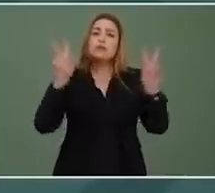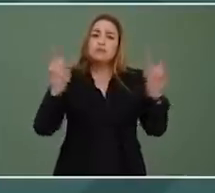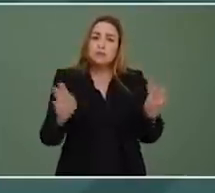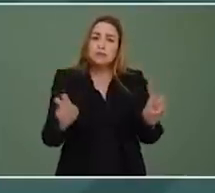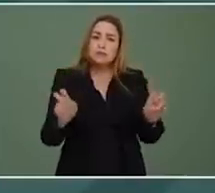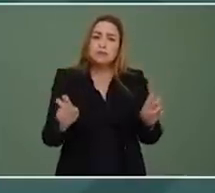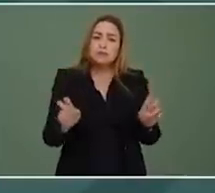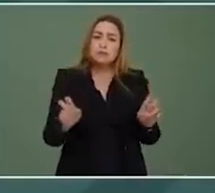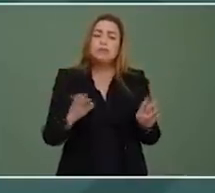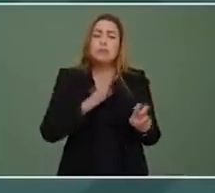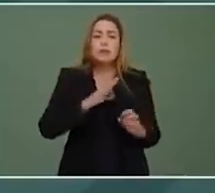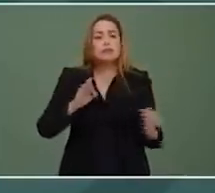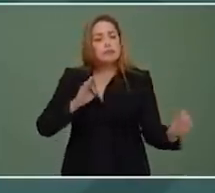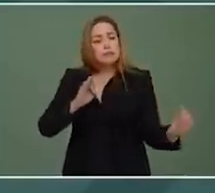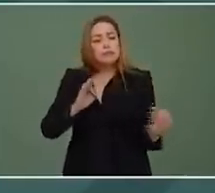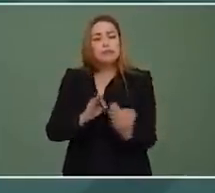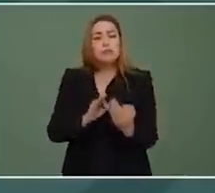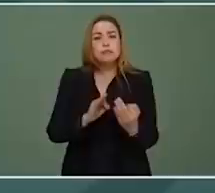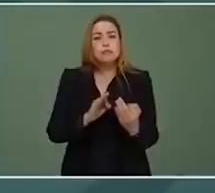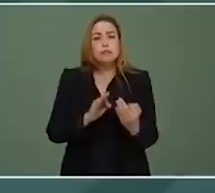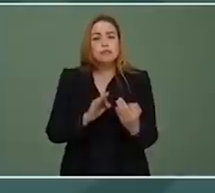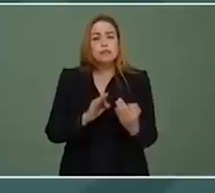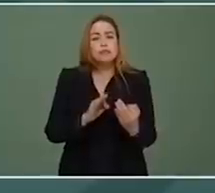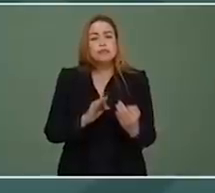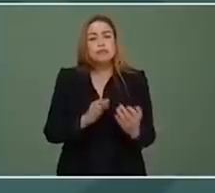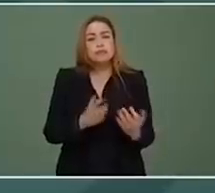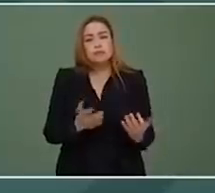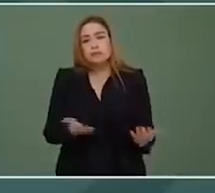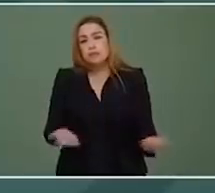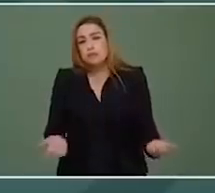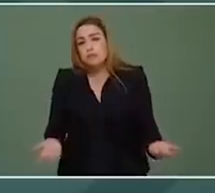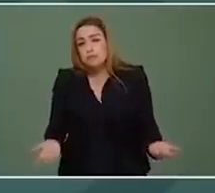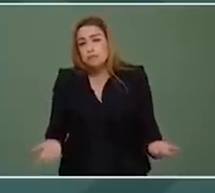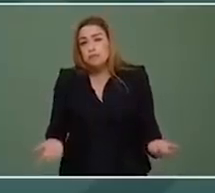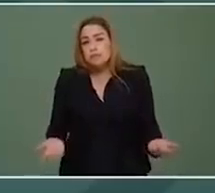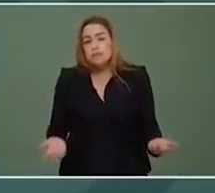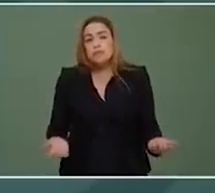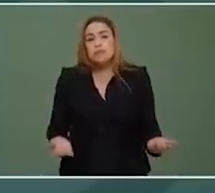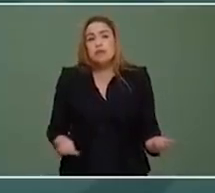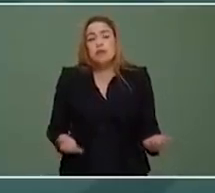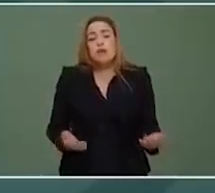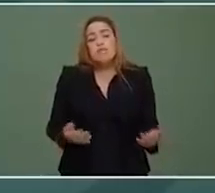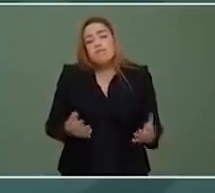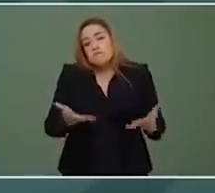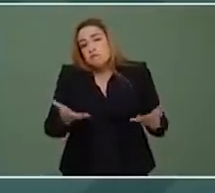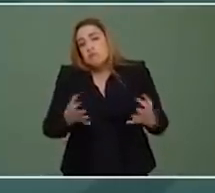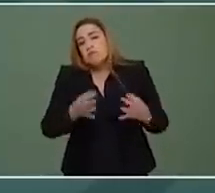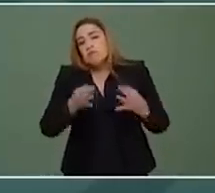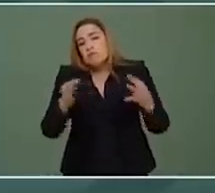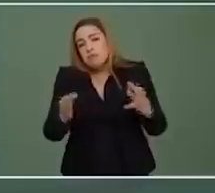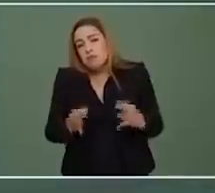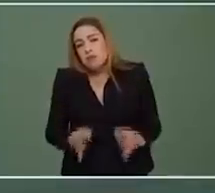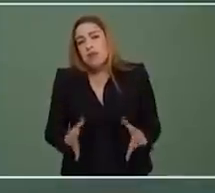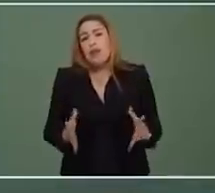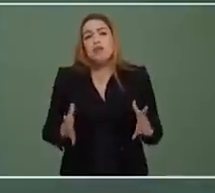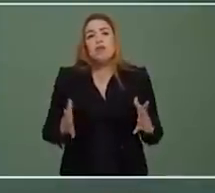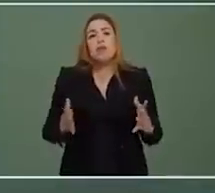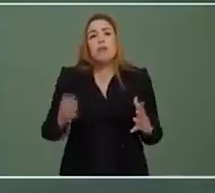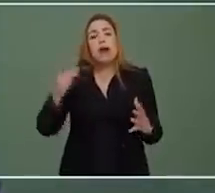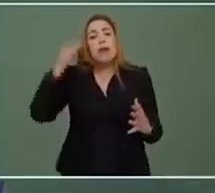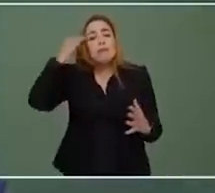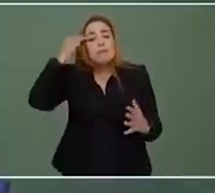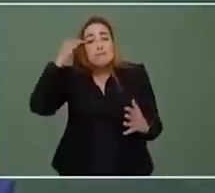y confrontarnos de manera civilizada con urbanidad política pero que en